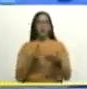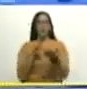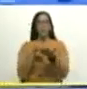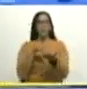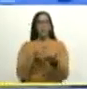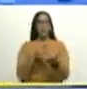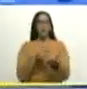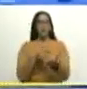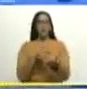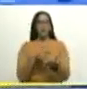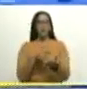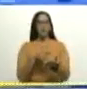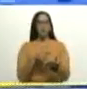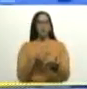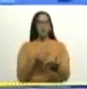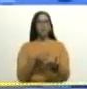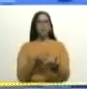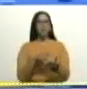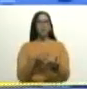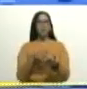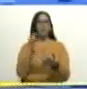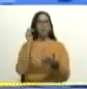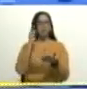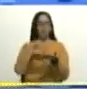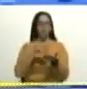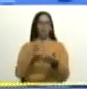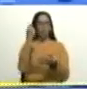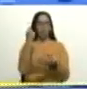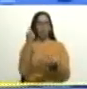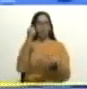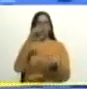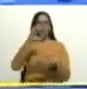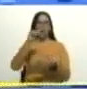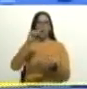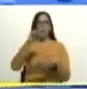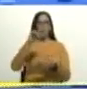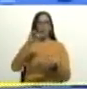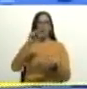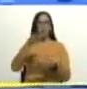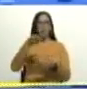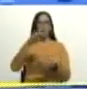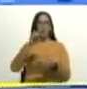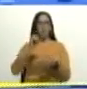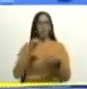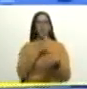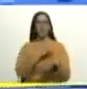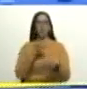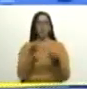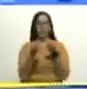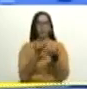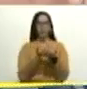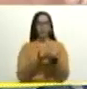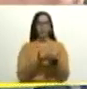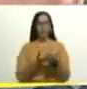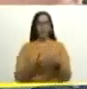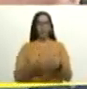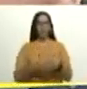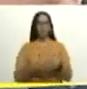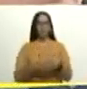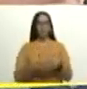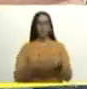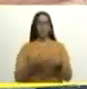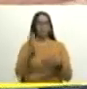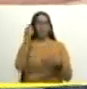presentes, está presente el diputado Camacho de la Comisión de Economía, está presente el